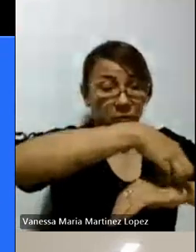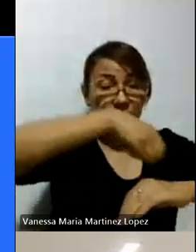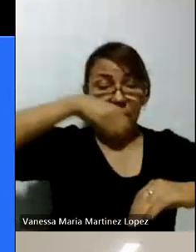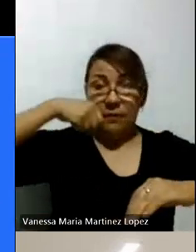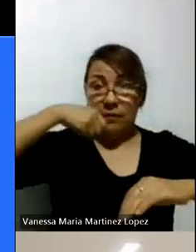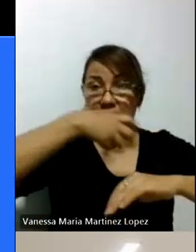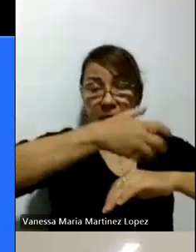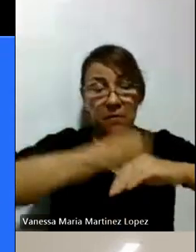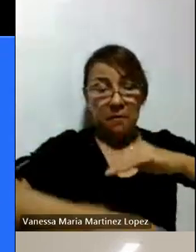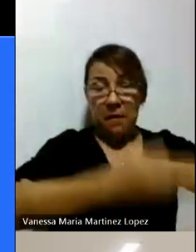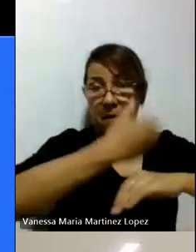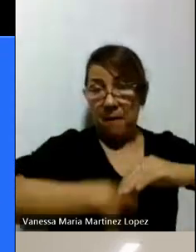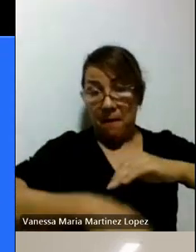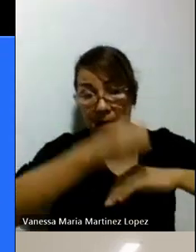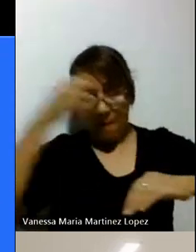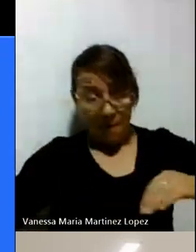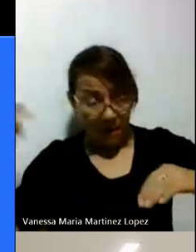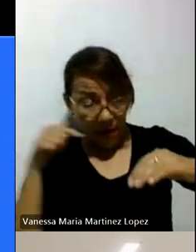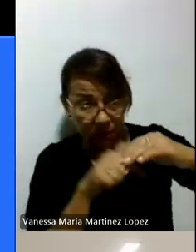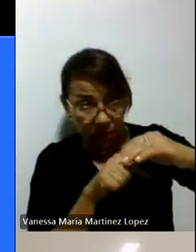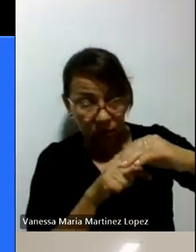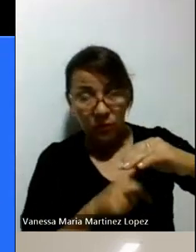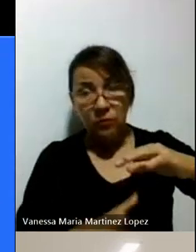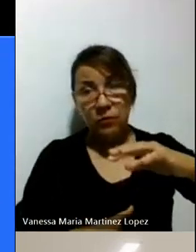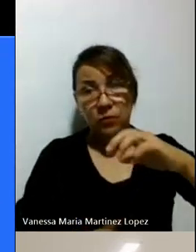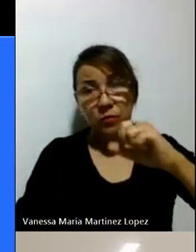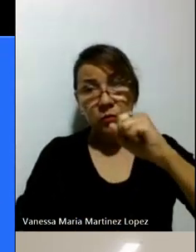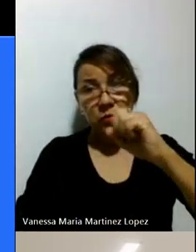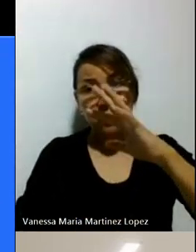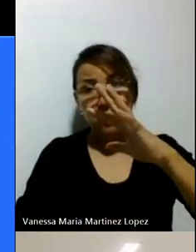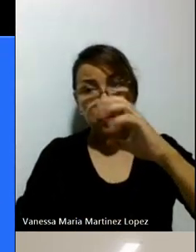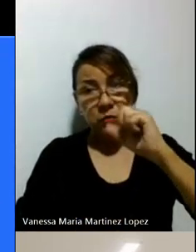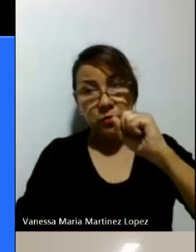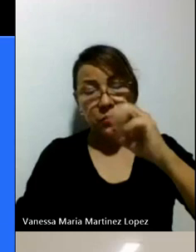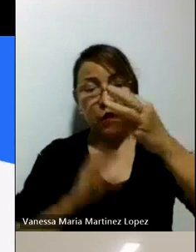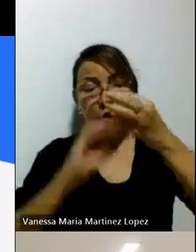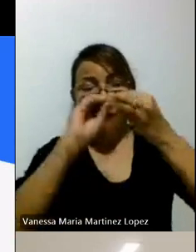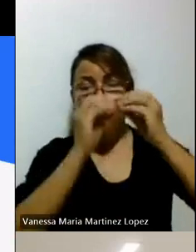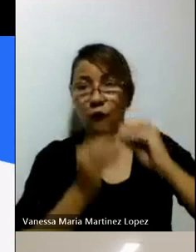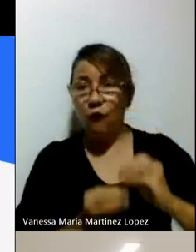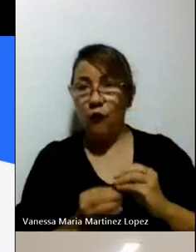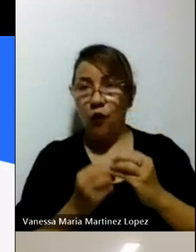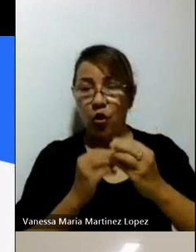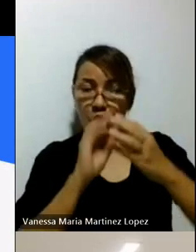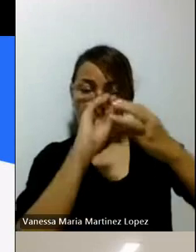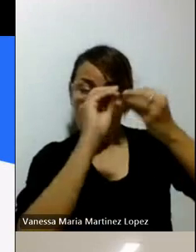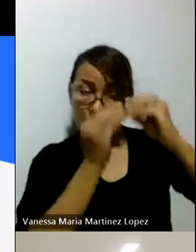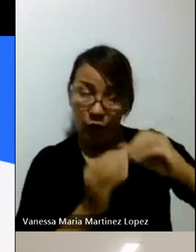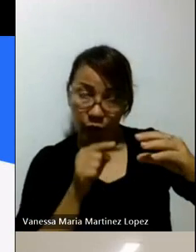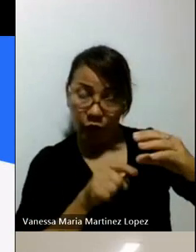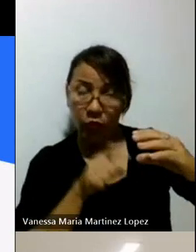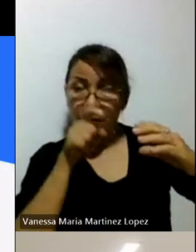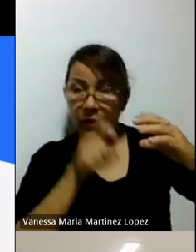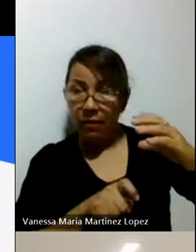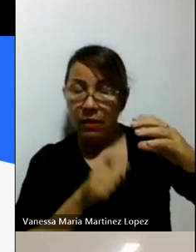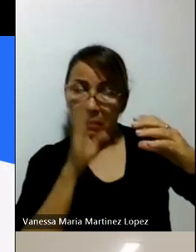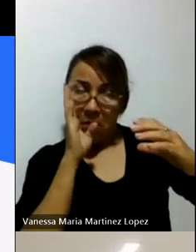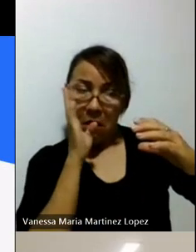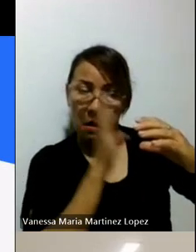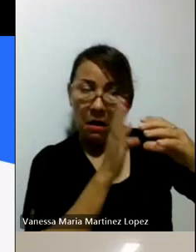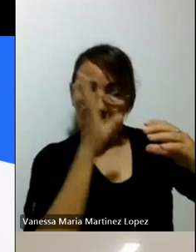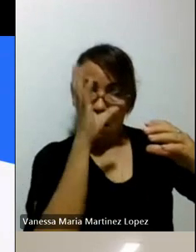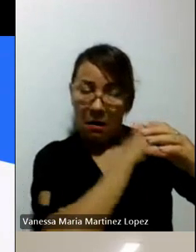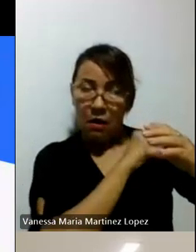volver a hacer este movimiento. Entonces, dependiendo de la prominencia ósea, hay que protegerla. También vamos a tener la inmovilización y